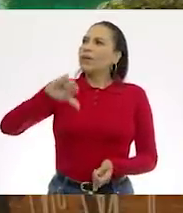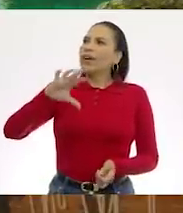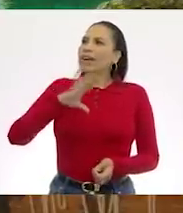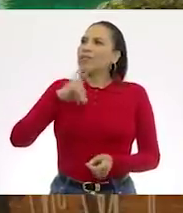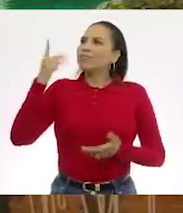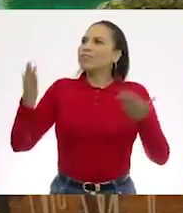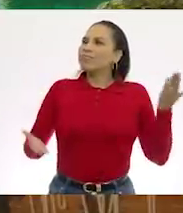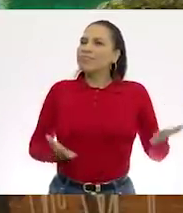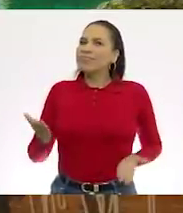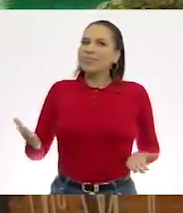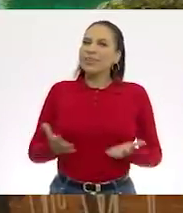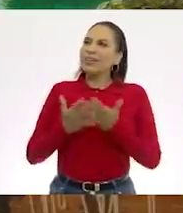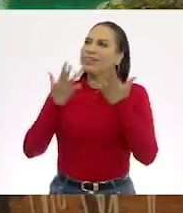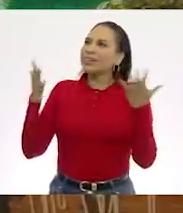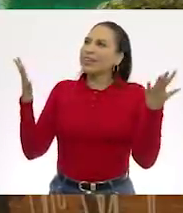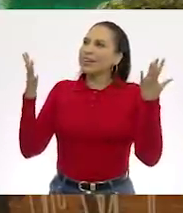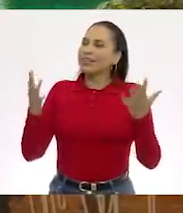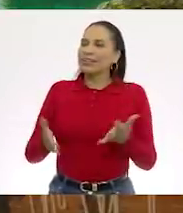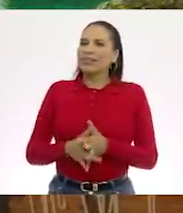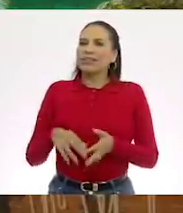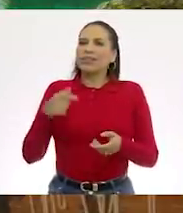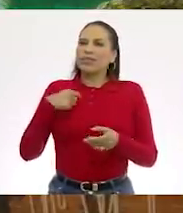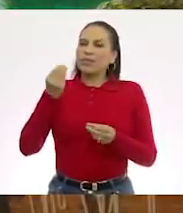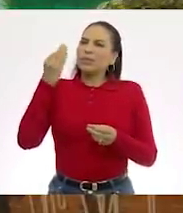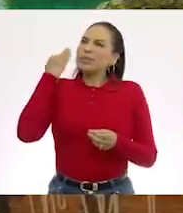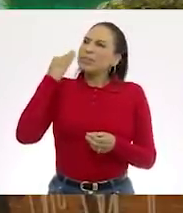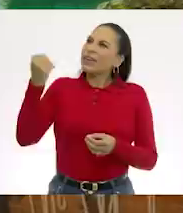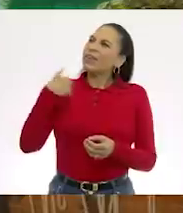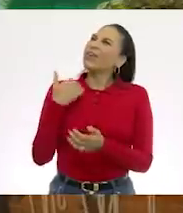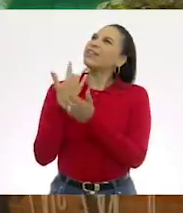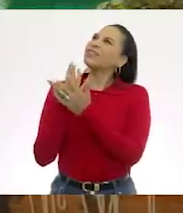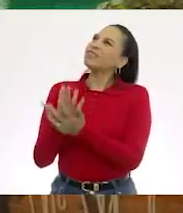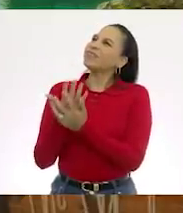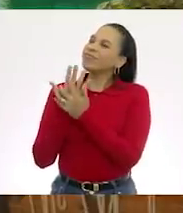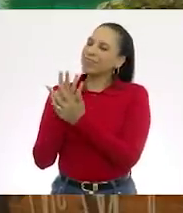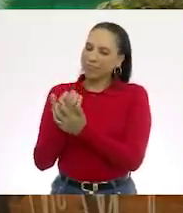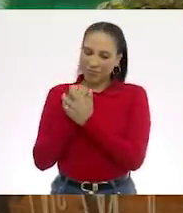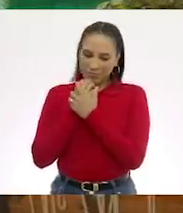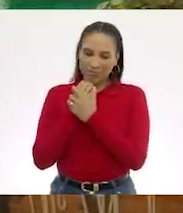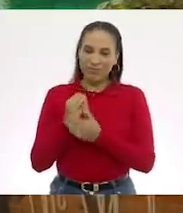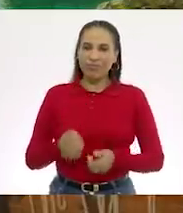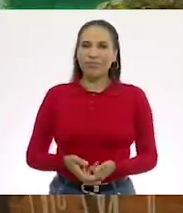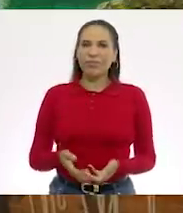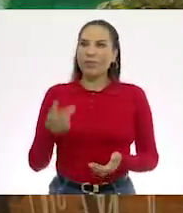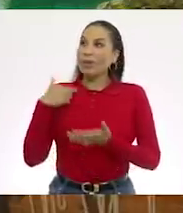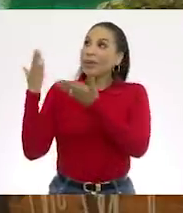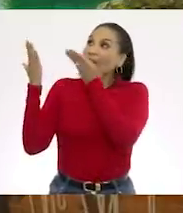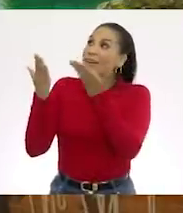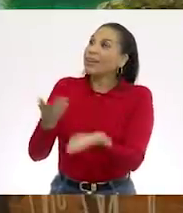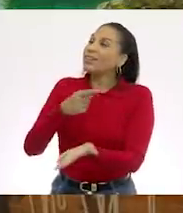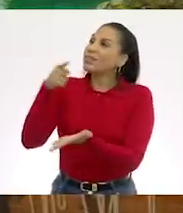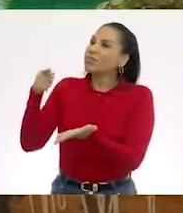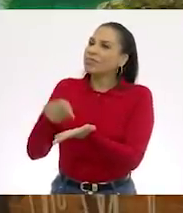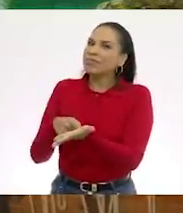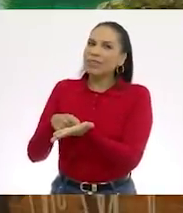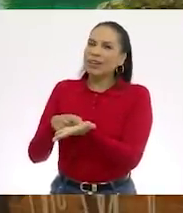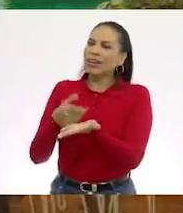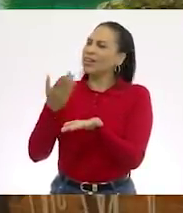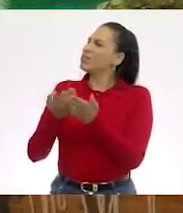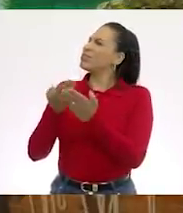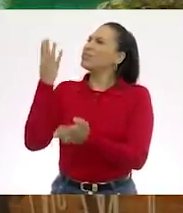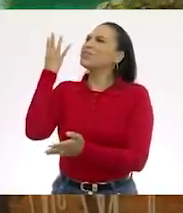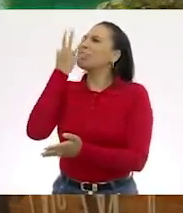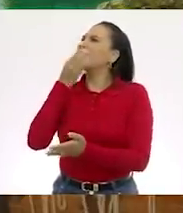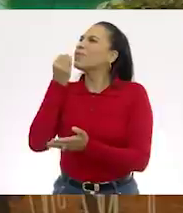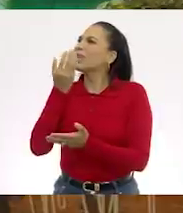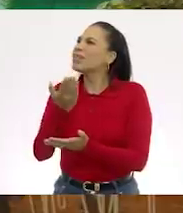gran baile, el cual tenía mucho tiempo esperando. Llegué al lugar y estaba muy